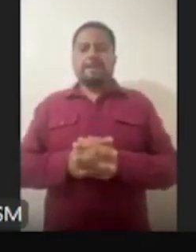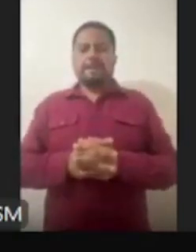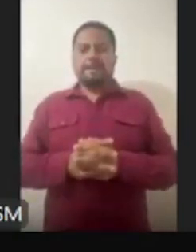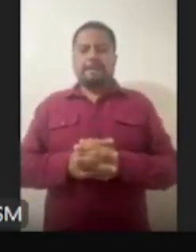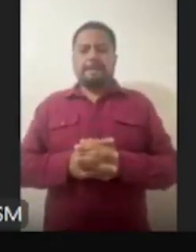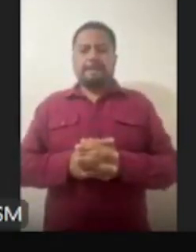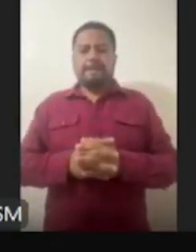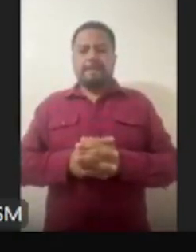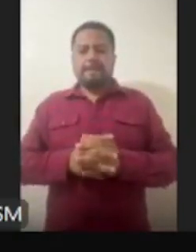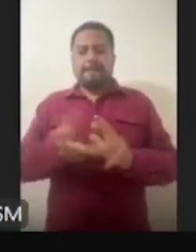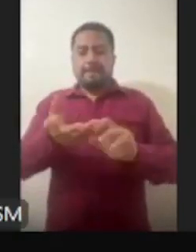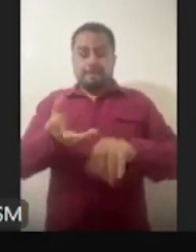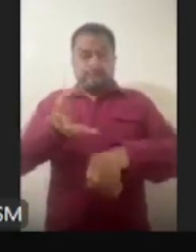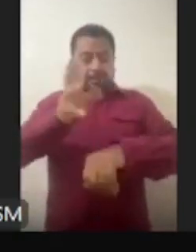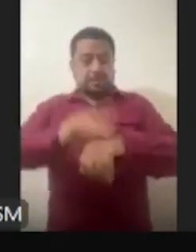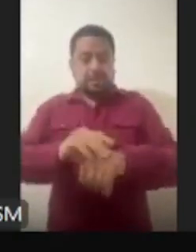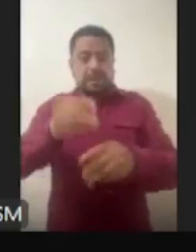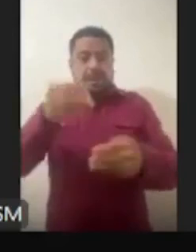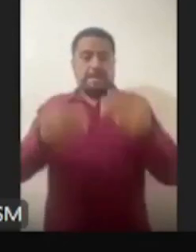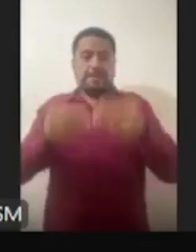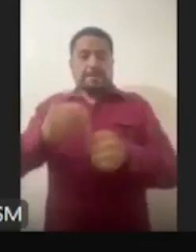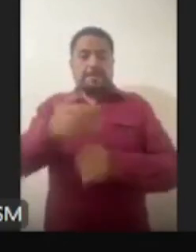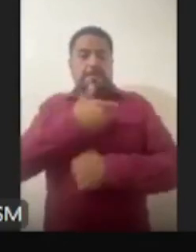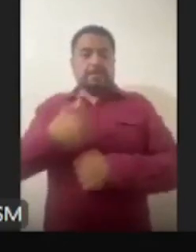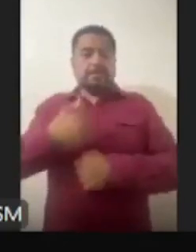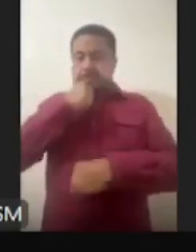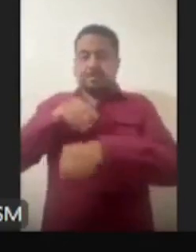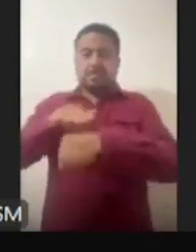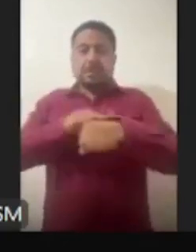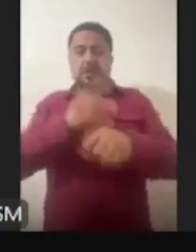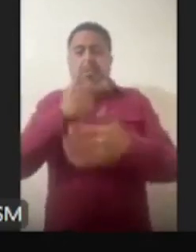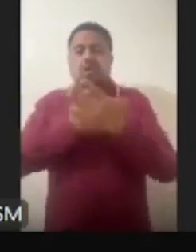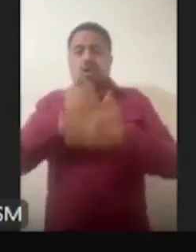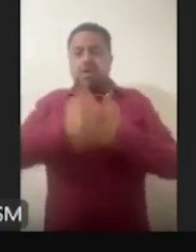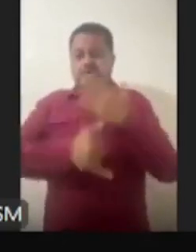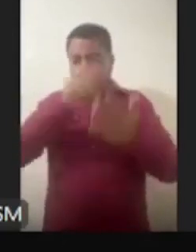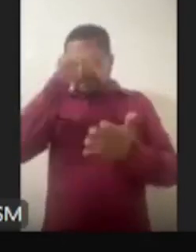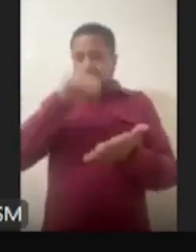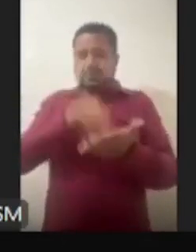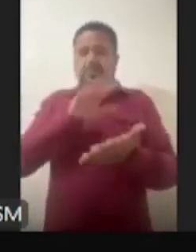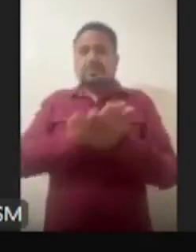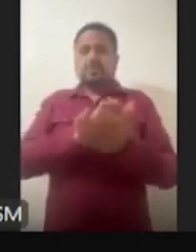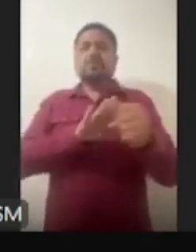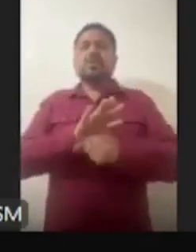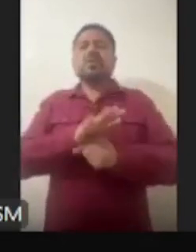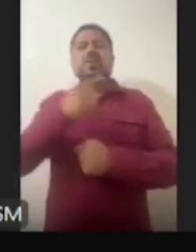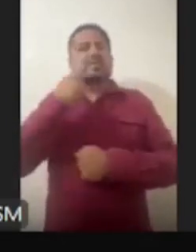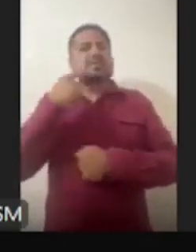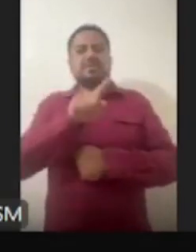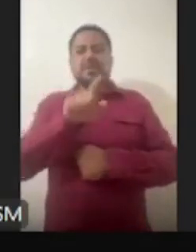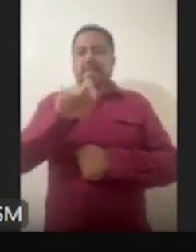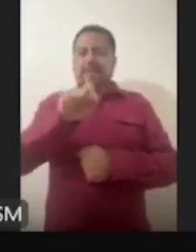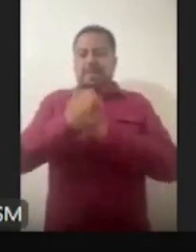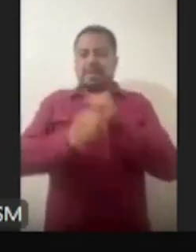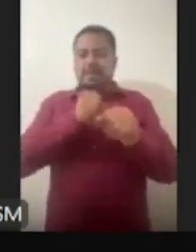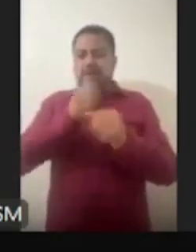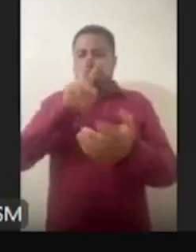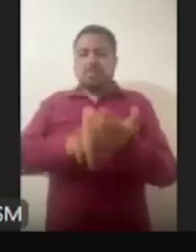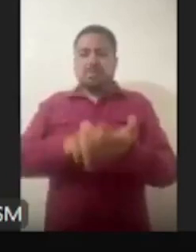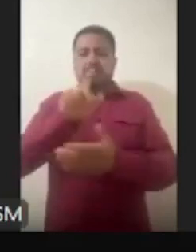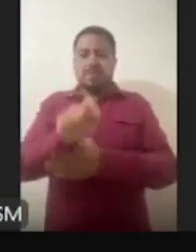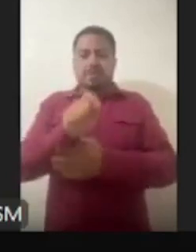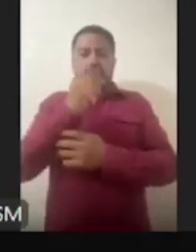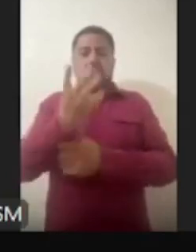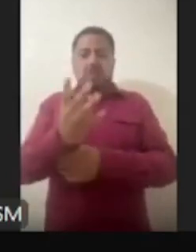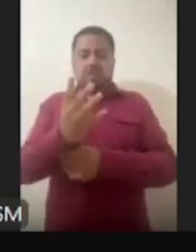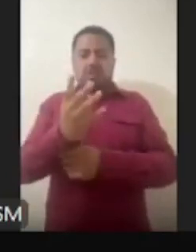Con su autorización, magistrada presidenta, me permito dar cuenta con el proyecto de acuerdo plenario relativo al recurso de apelación 20 del 2024,